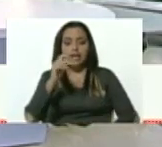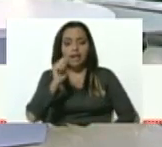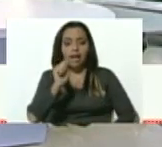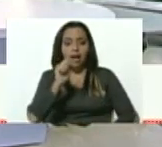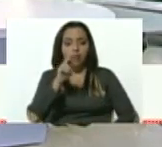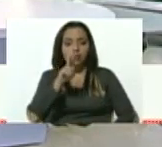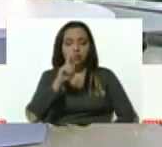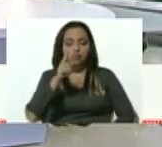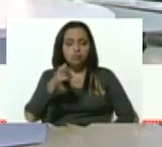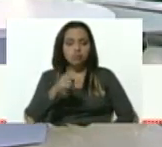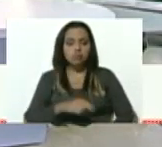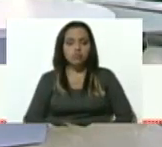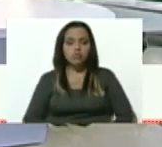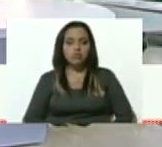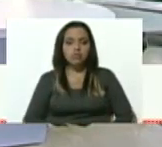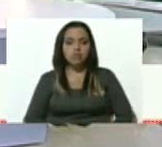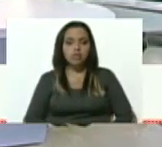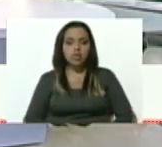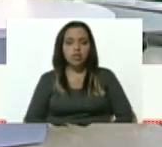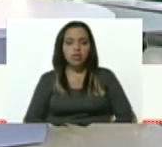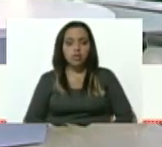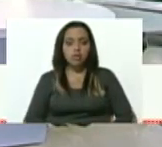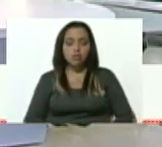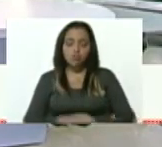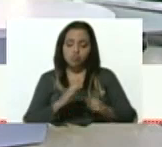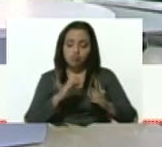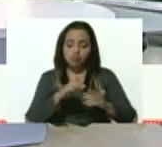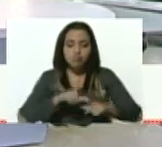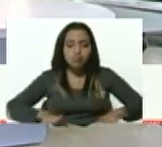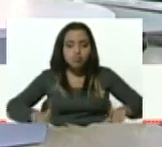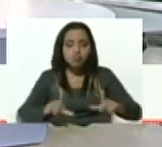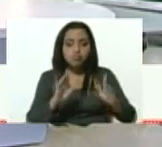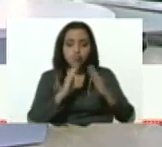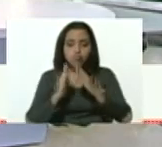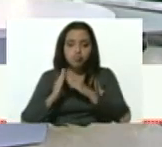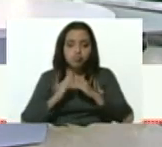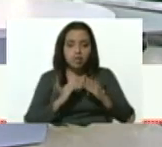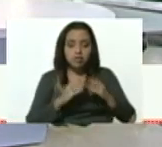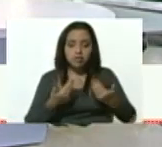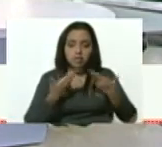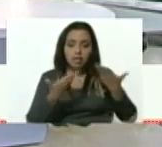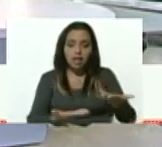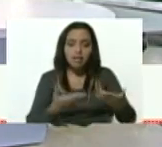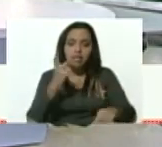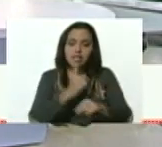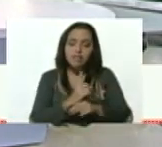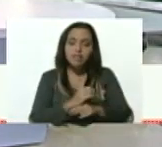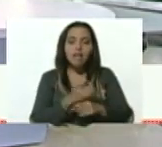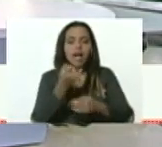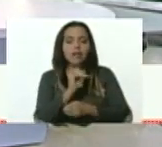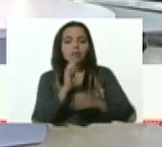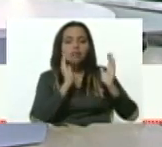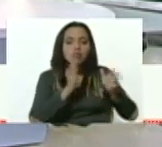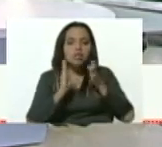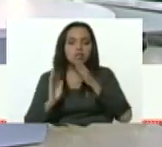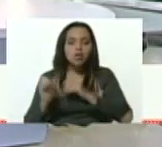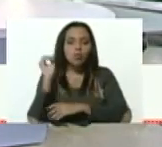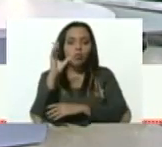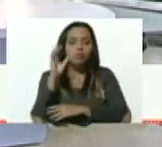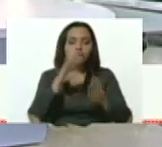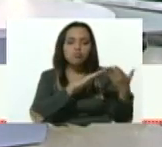Urbanismo que se entrega, urbanismo organizado en comunas, en consejos